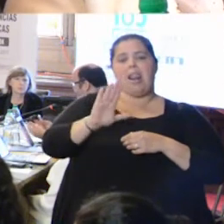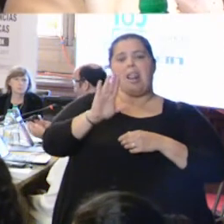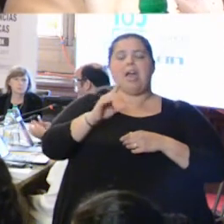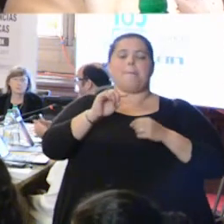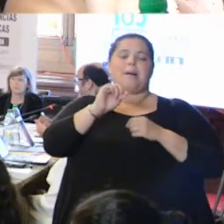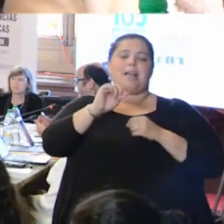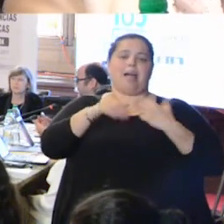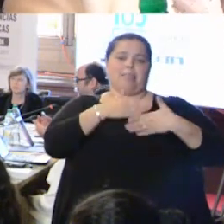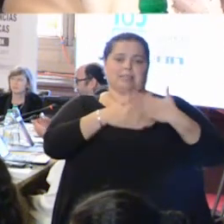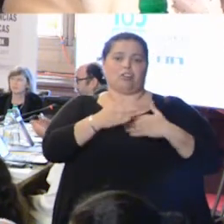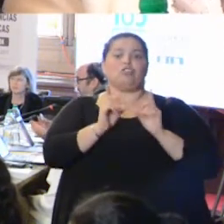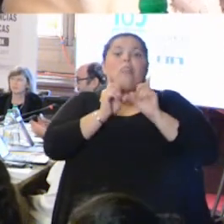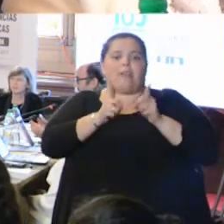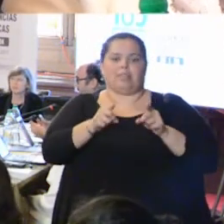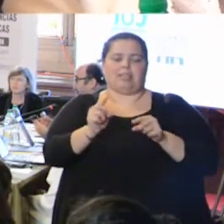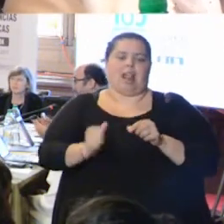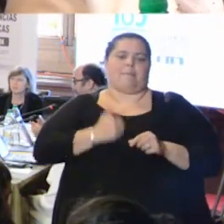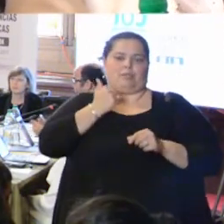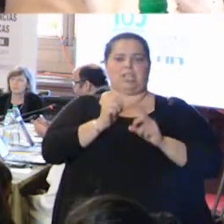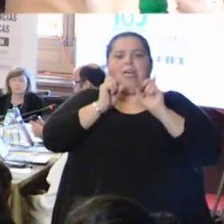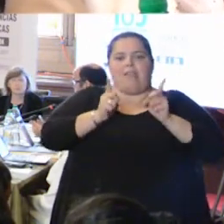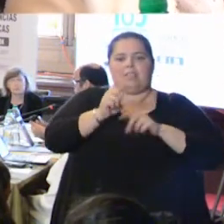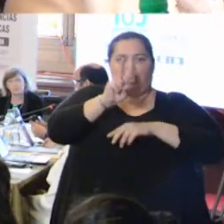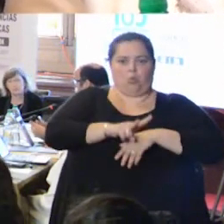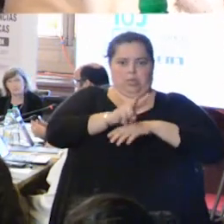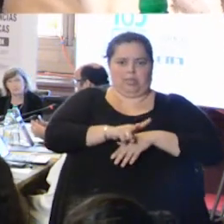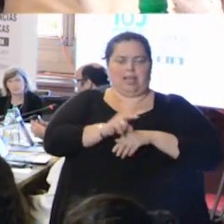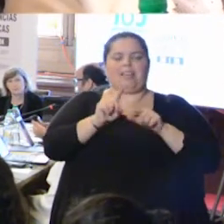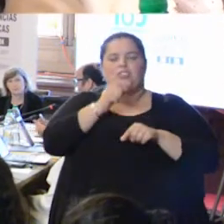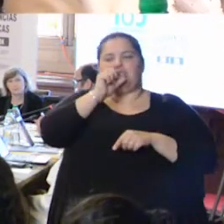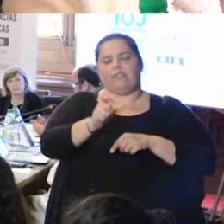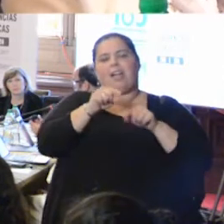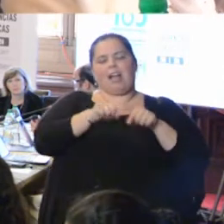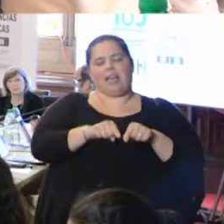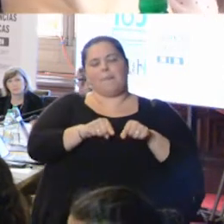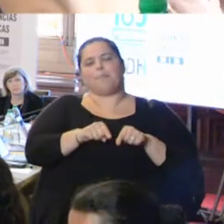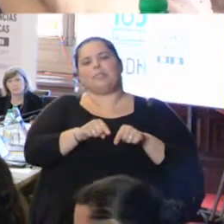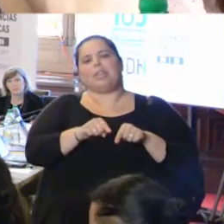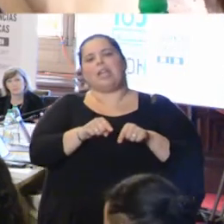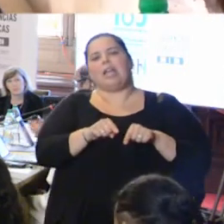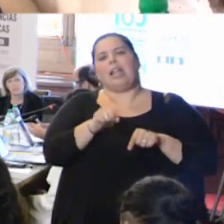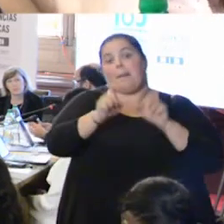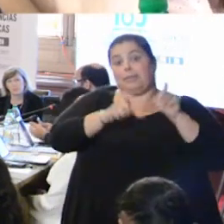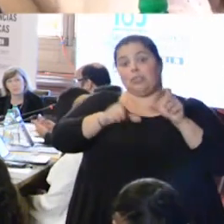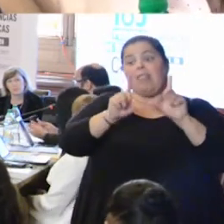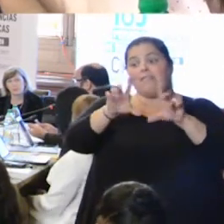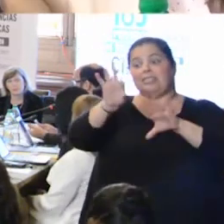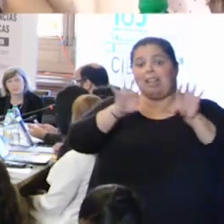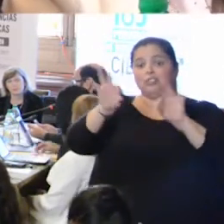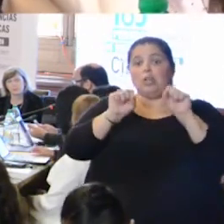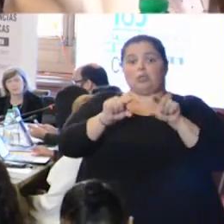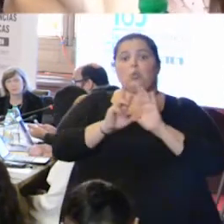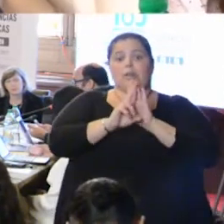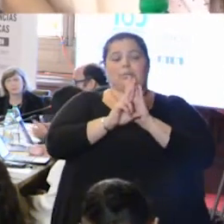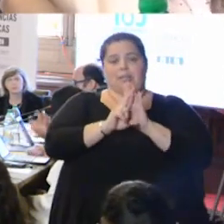tiene que ser aprovechada, y eso exige que la comunidad de organizaciones de derechos humanos seleccione a sus representantes para que puedan participar